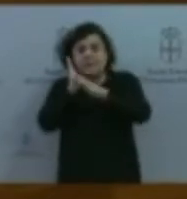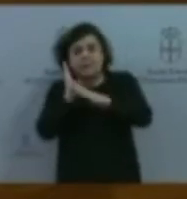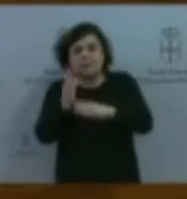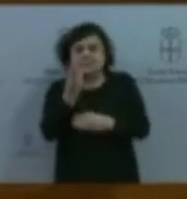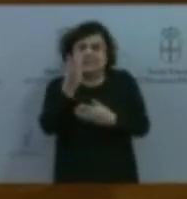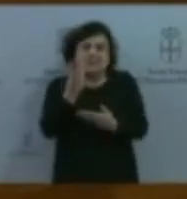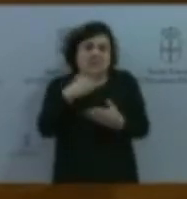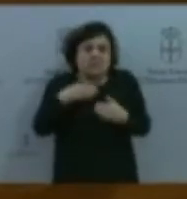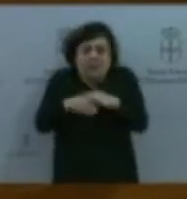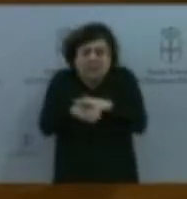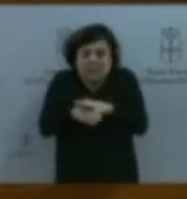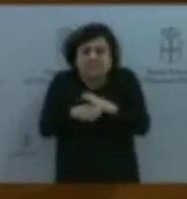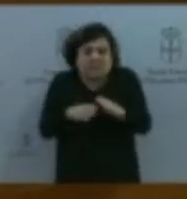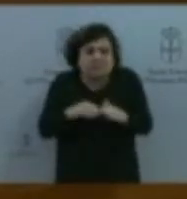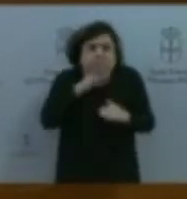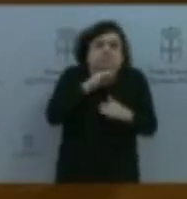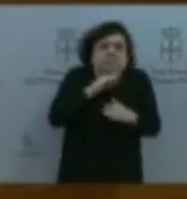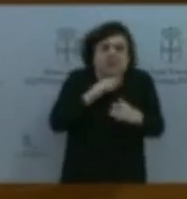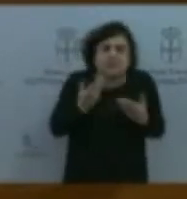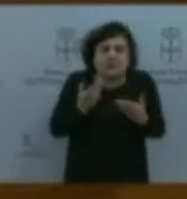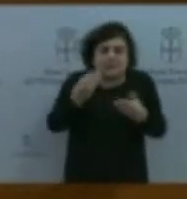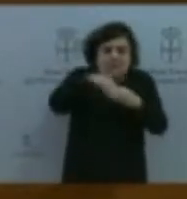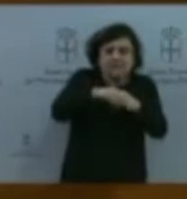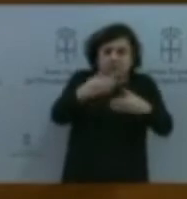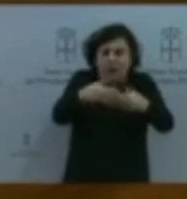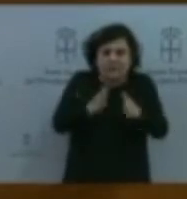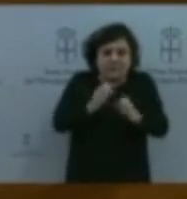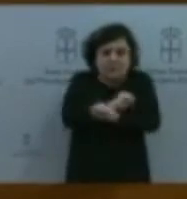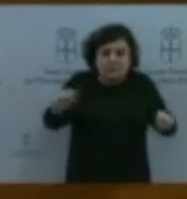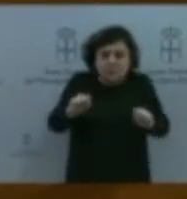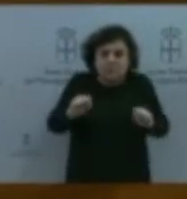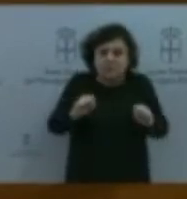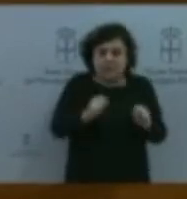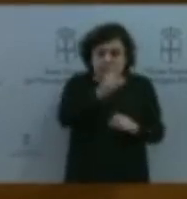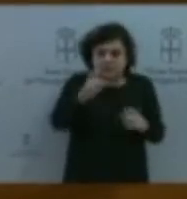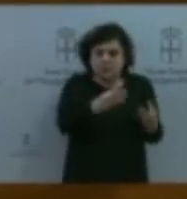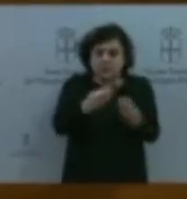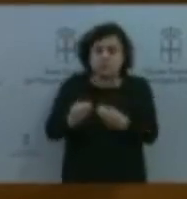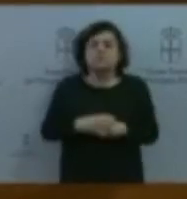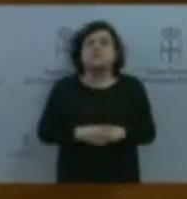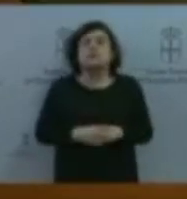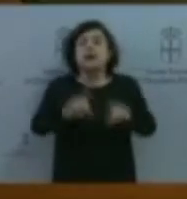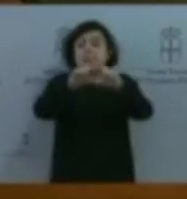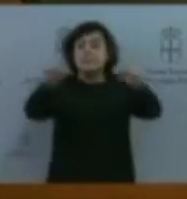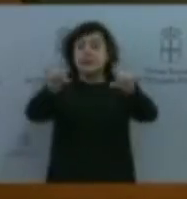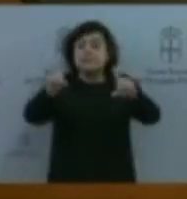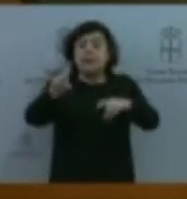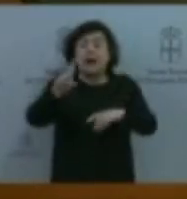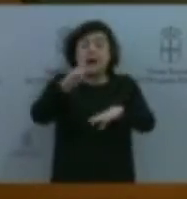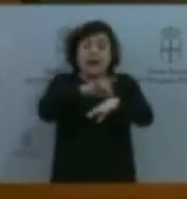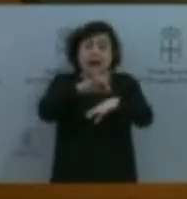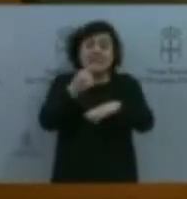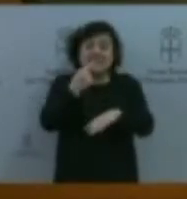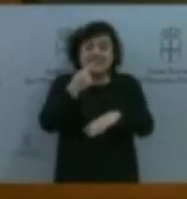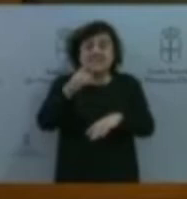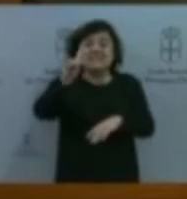cabemos en la habitación. Bueno, pues hay un problema. Dentis, nos preguntaba el Partido Popular. Bueno, claro, es que Dentis,